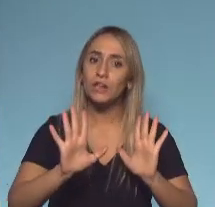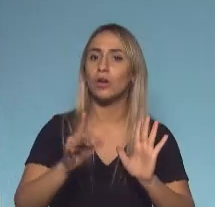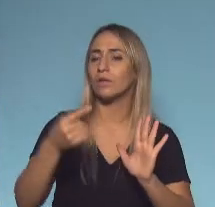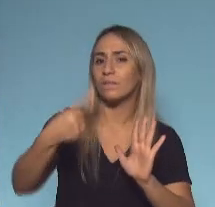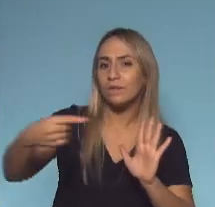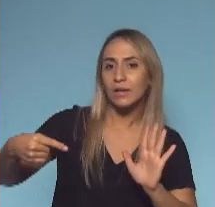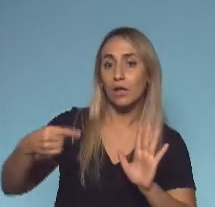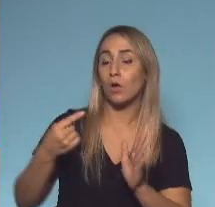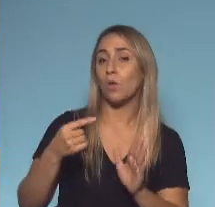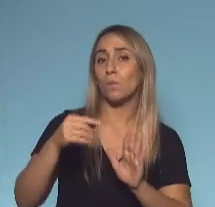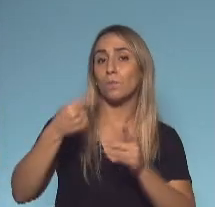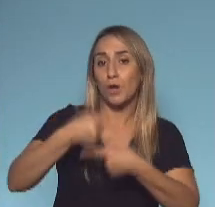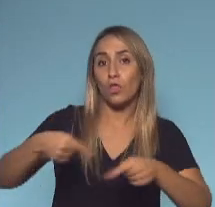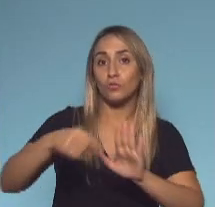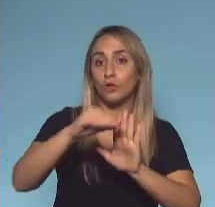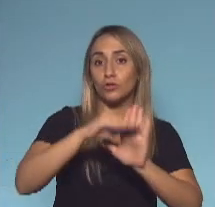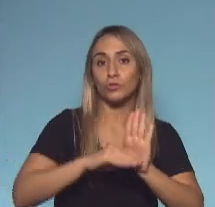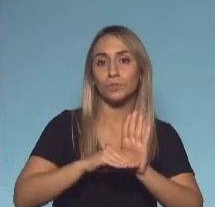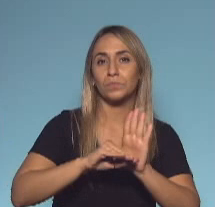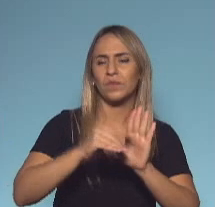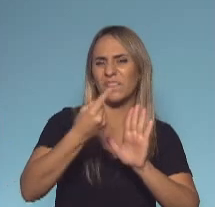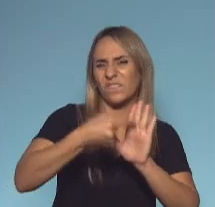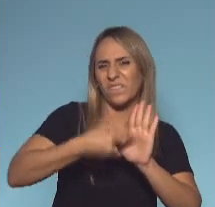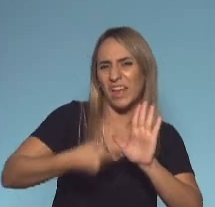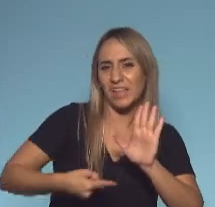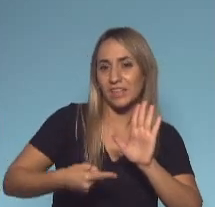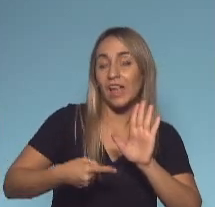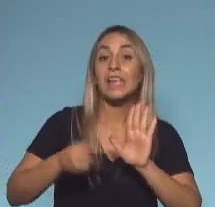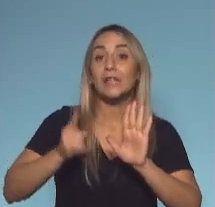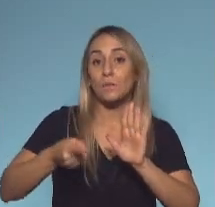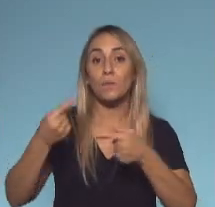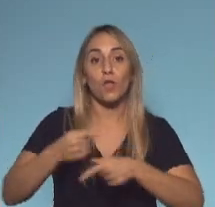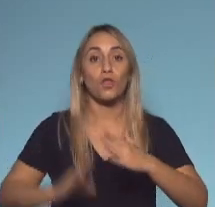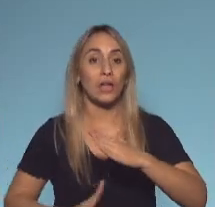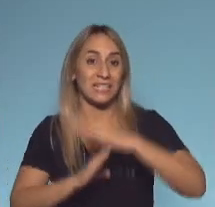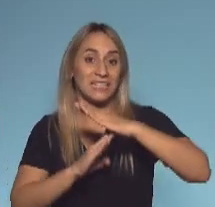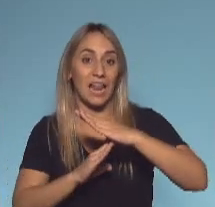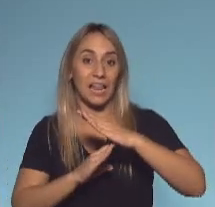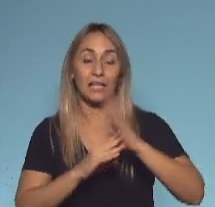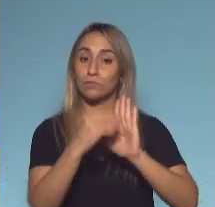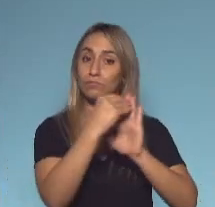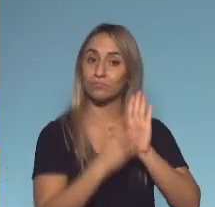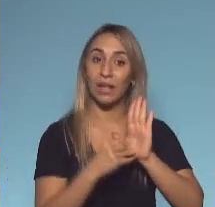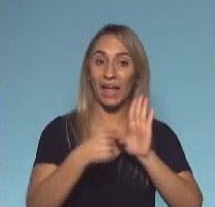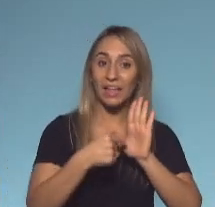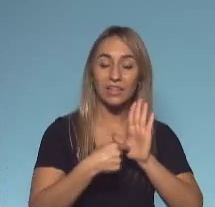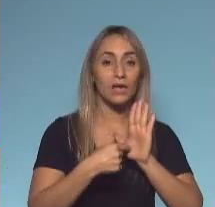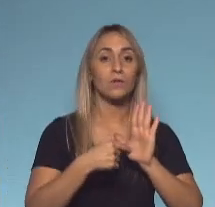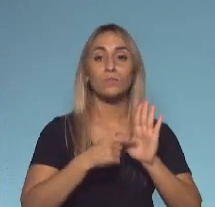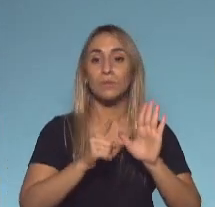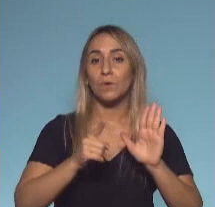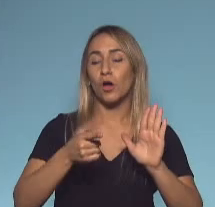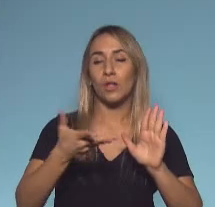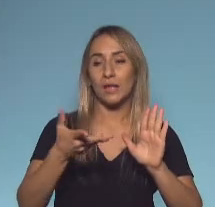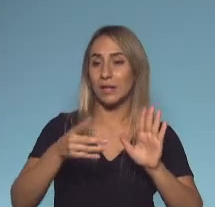haya productos no variados, pero sí esenciales y que representen el consumo masivo alrededor